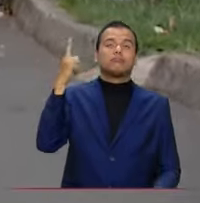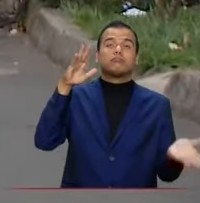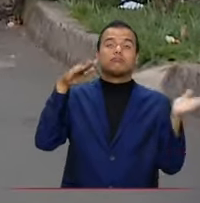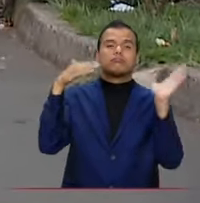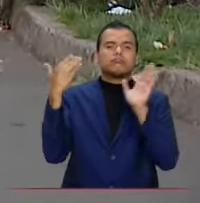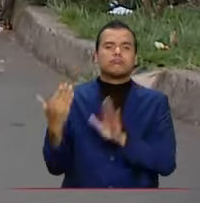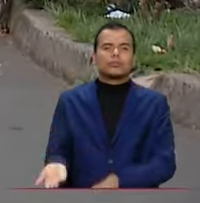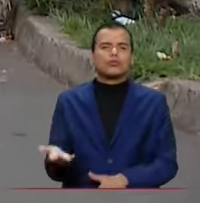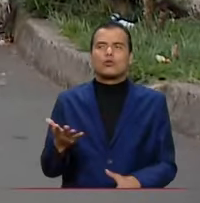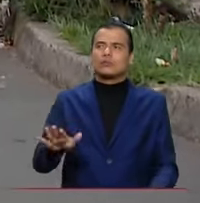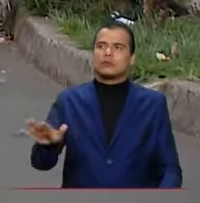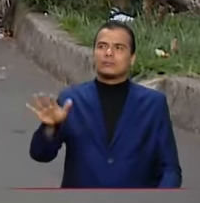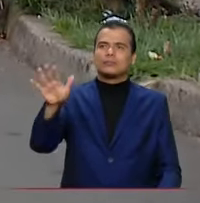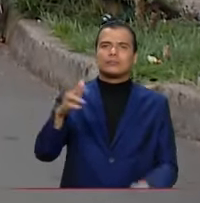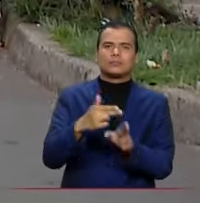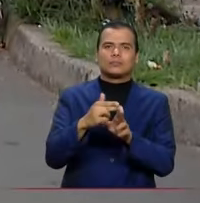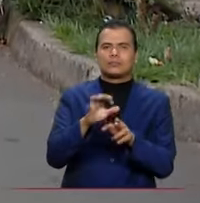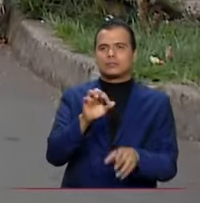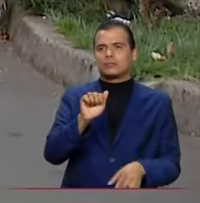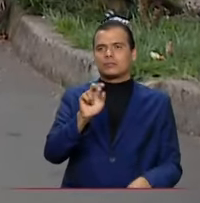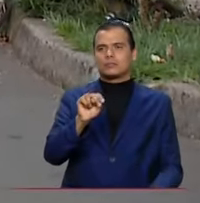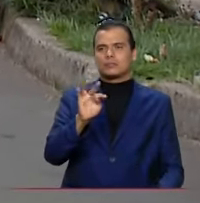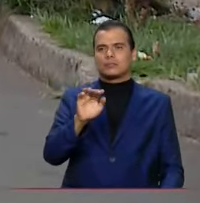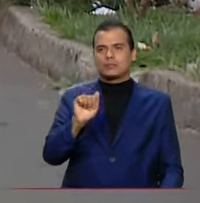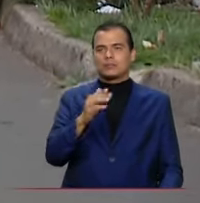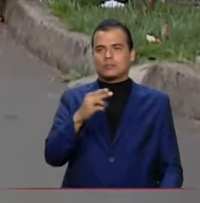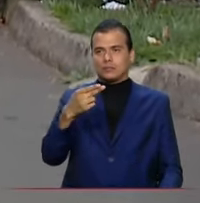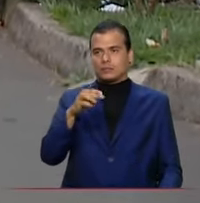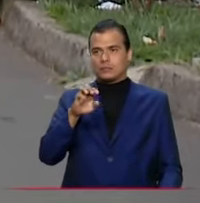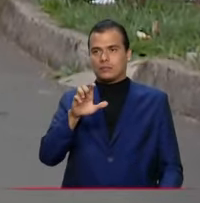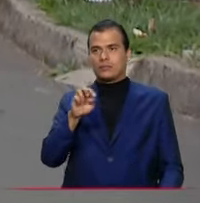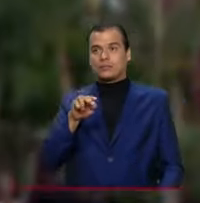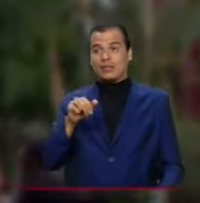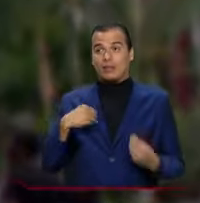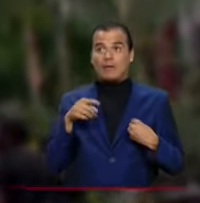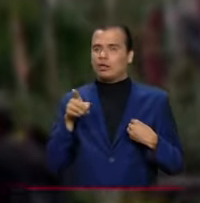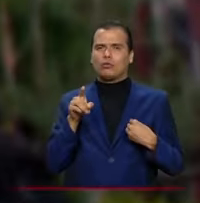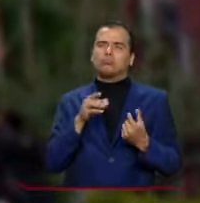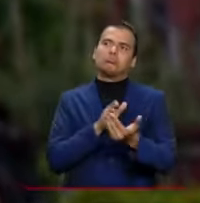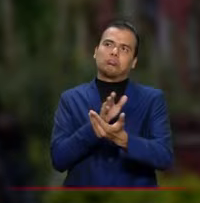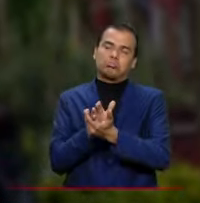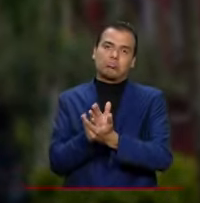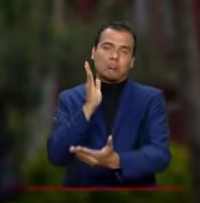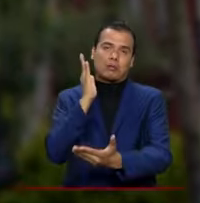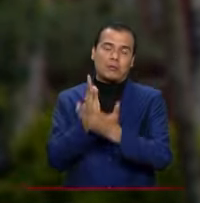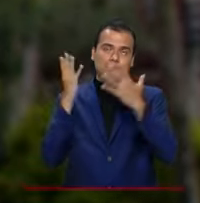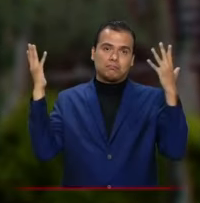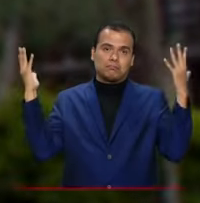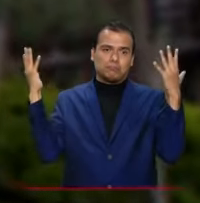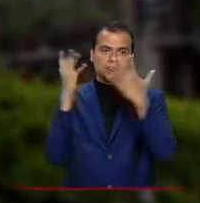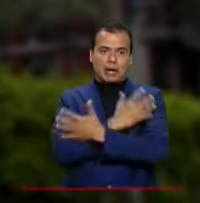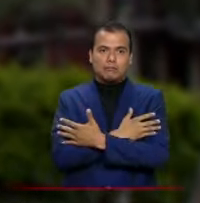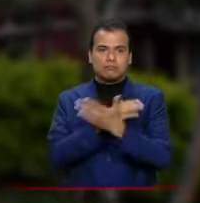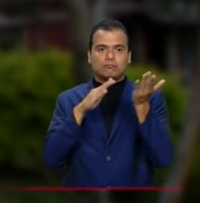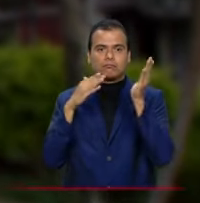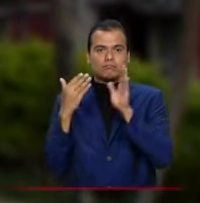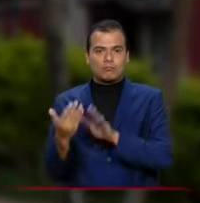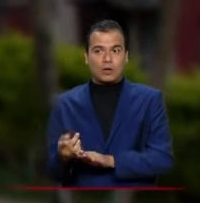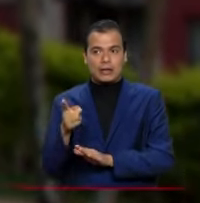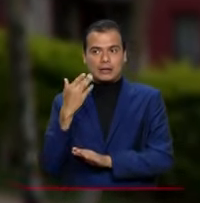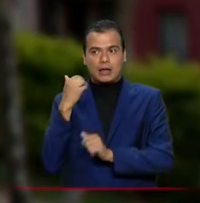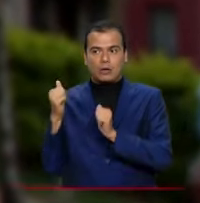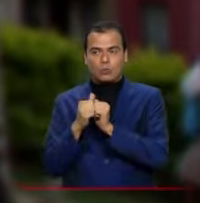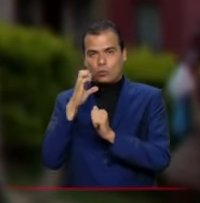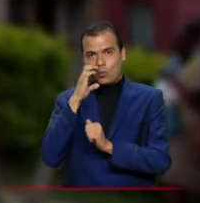Santa Elena. La adolescente vivía en el barrio de Cepaz y recibió varios impactos de bala cuando estaba en compañía de un hombre. De